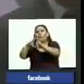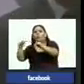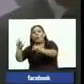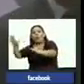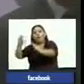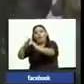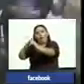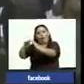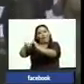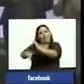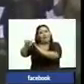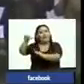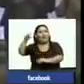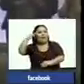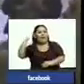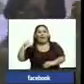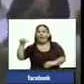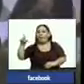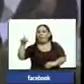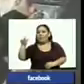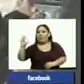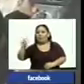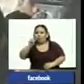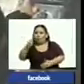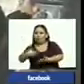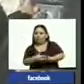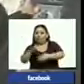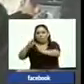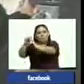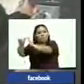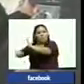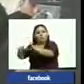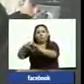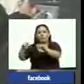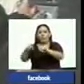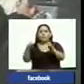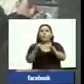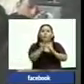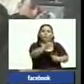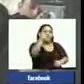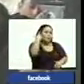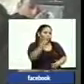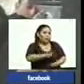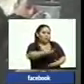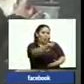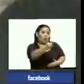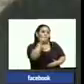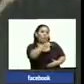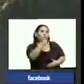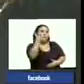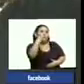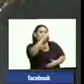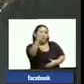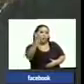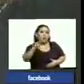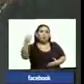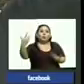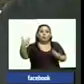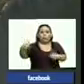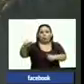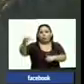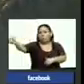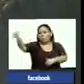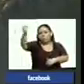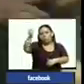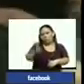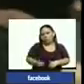compañera de vida, Ada Michelle Guzmán, y dos de sus hijos. En las acusaciones se encuentra también su suegro, quien estaba en Costa Rica, pero ya se aprobó la orden de